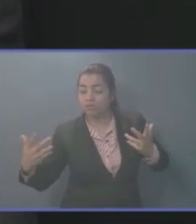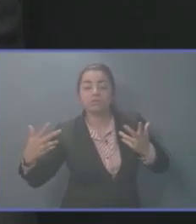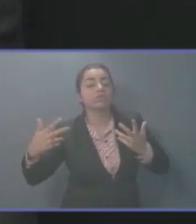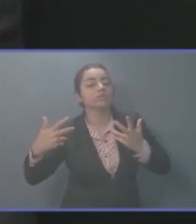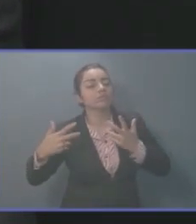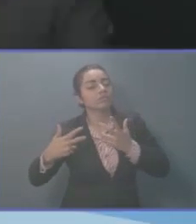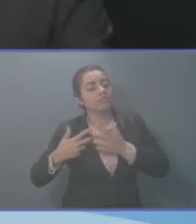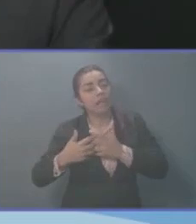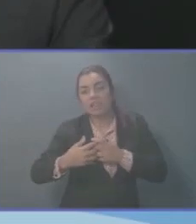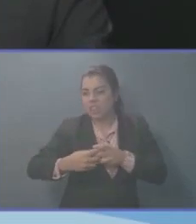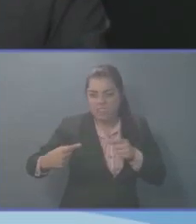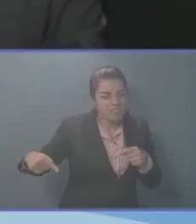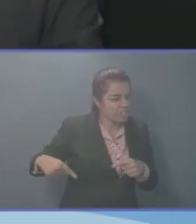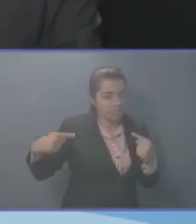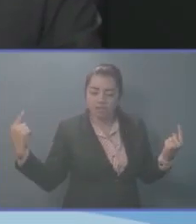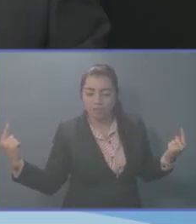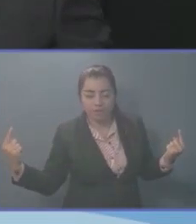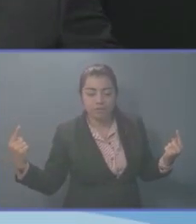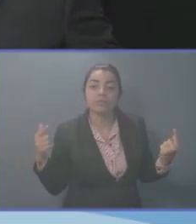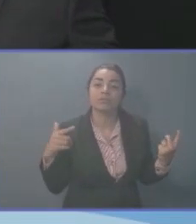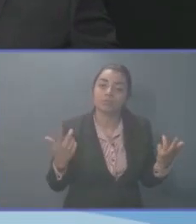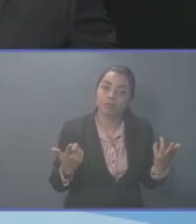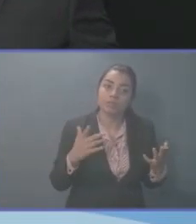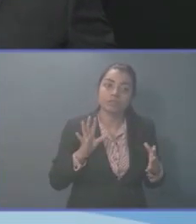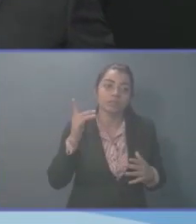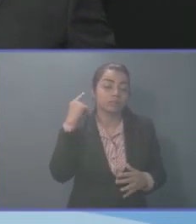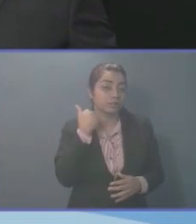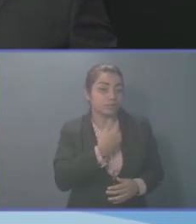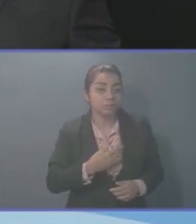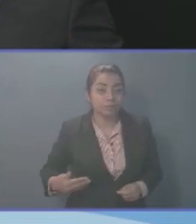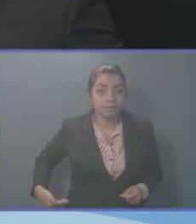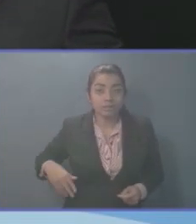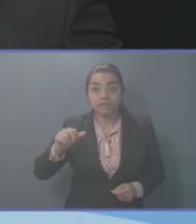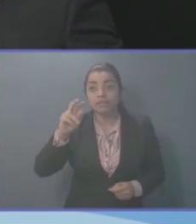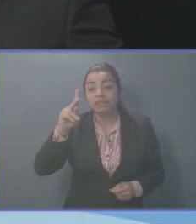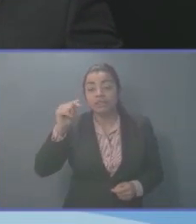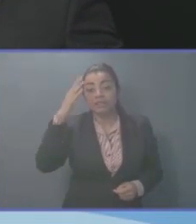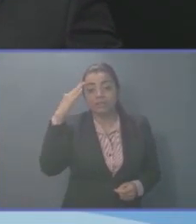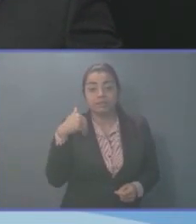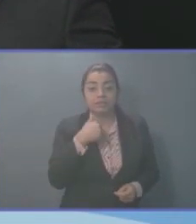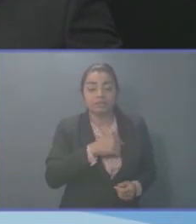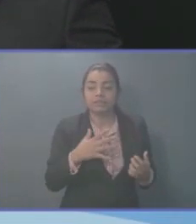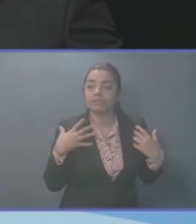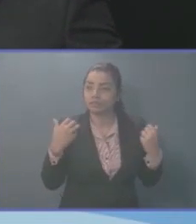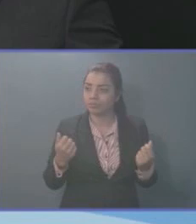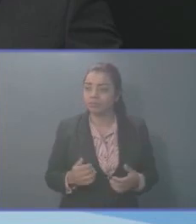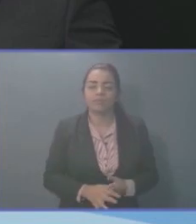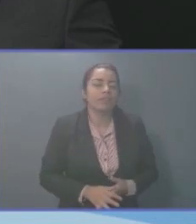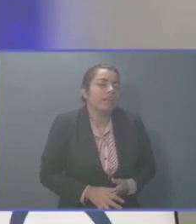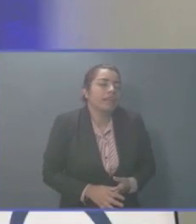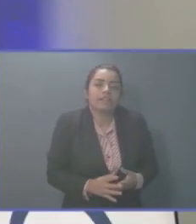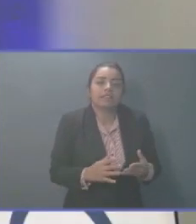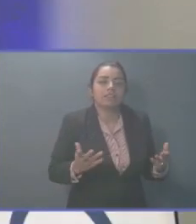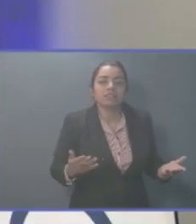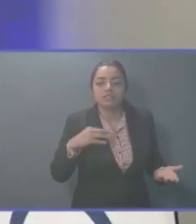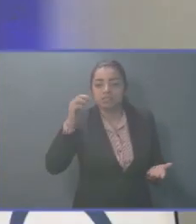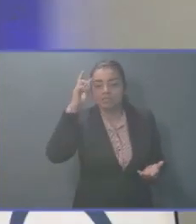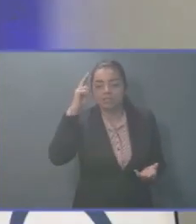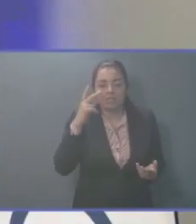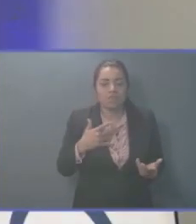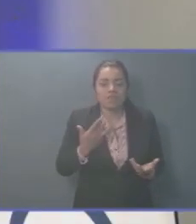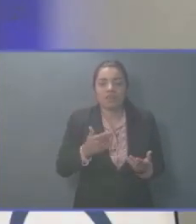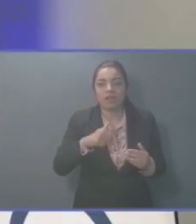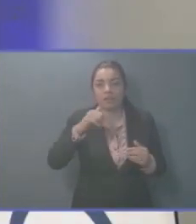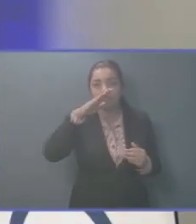sin efecto la interpelación del presidente de ANDA y la ministra de Salud. Y es que no se trata de generarle más